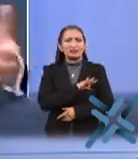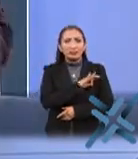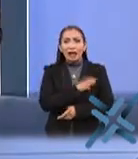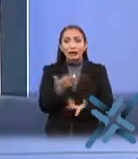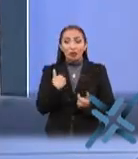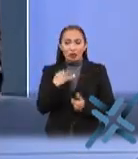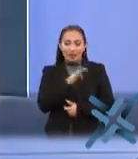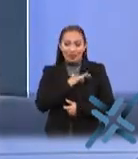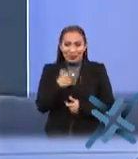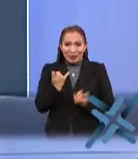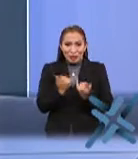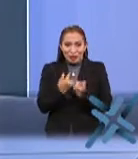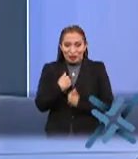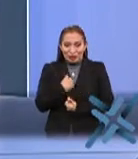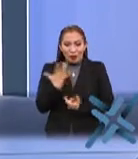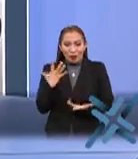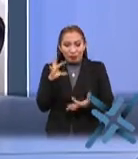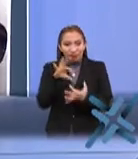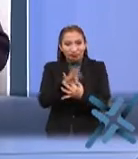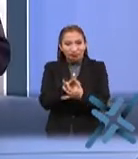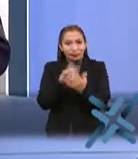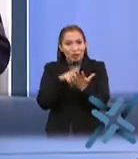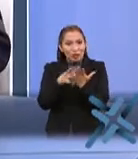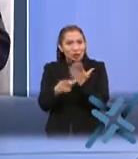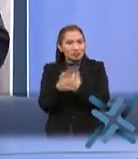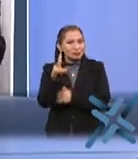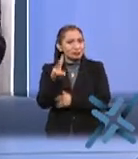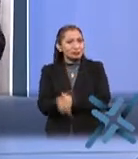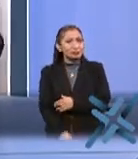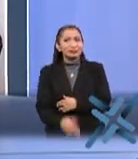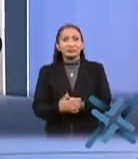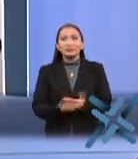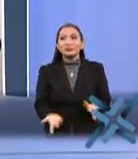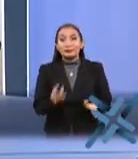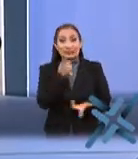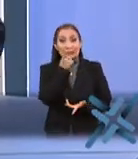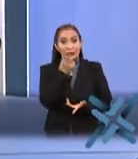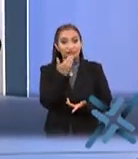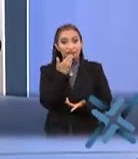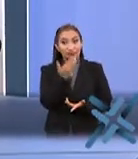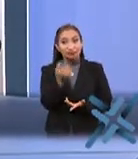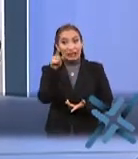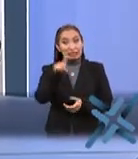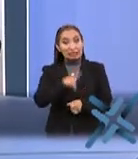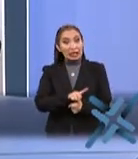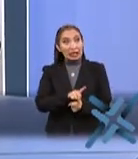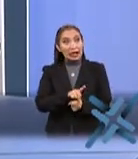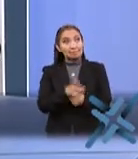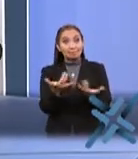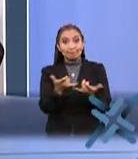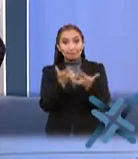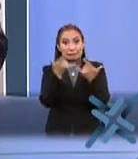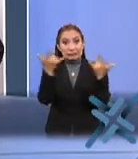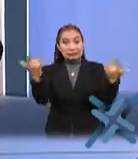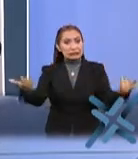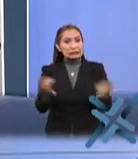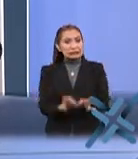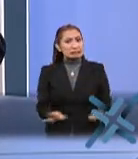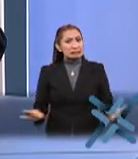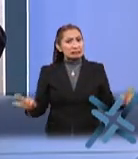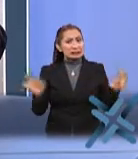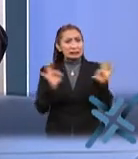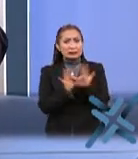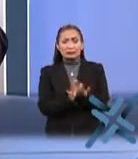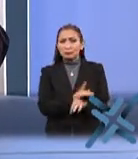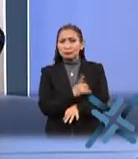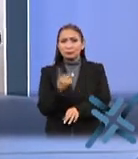me felicito de estar en un proyecto así. La verdad es que dices bien, es un día histórico en términos de